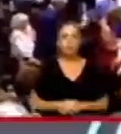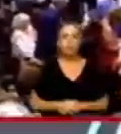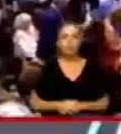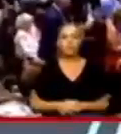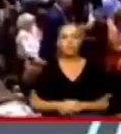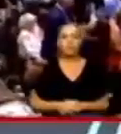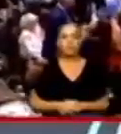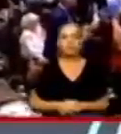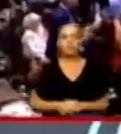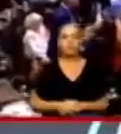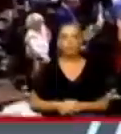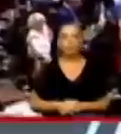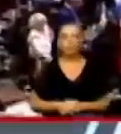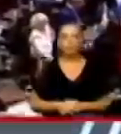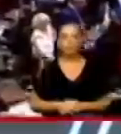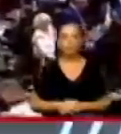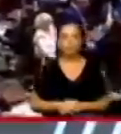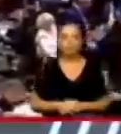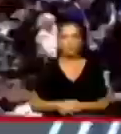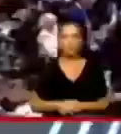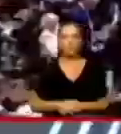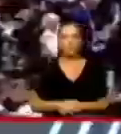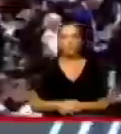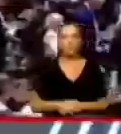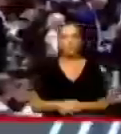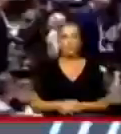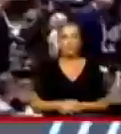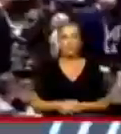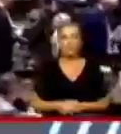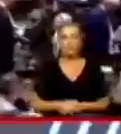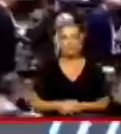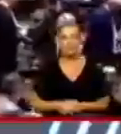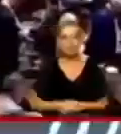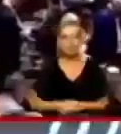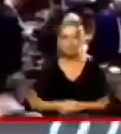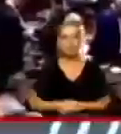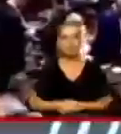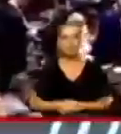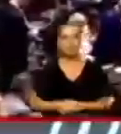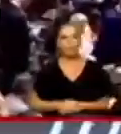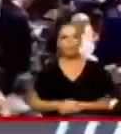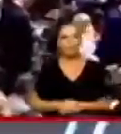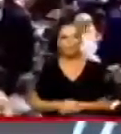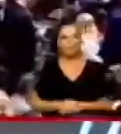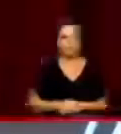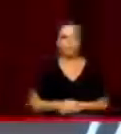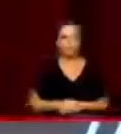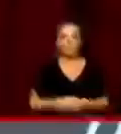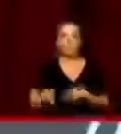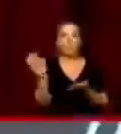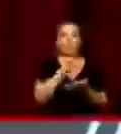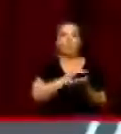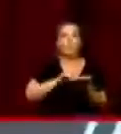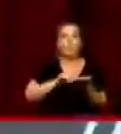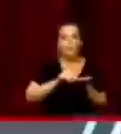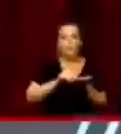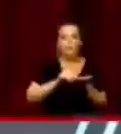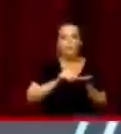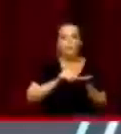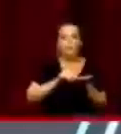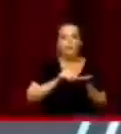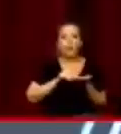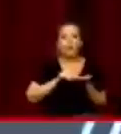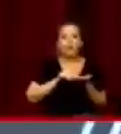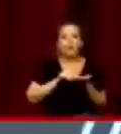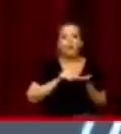así. Y evidentemente el fondo ya está en funciones, digamos. El fondo ya está metiéndose en ver